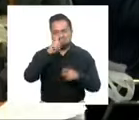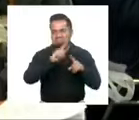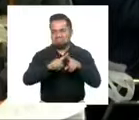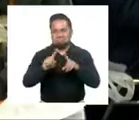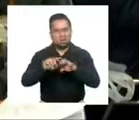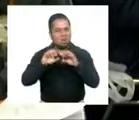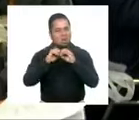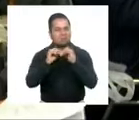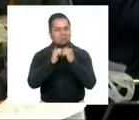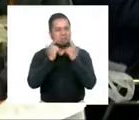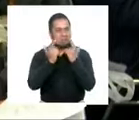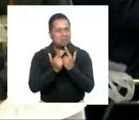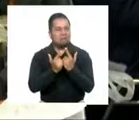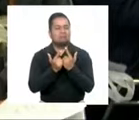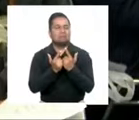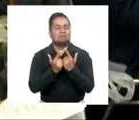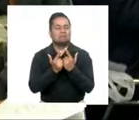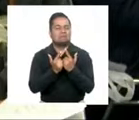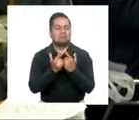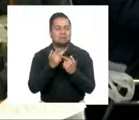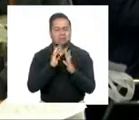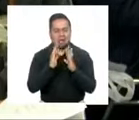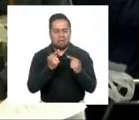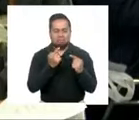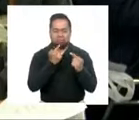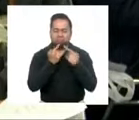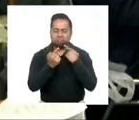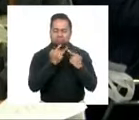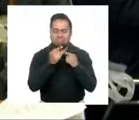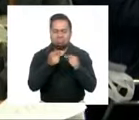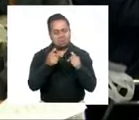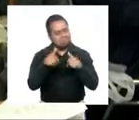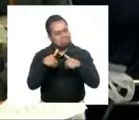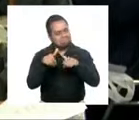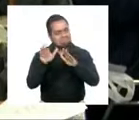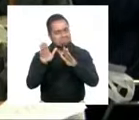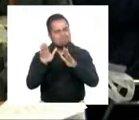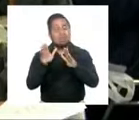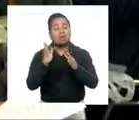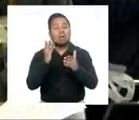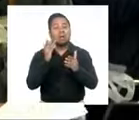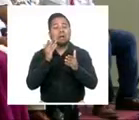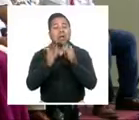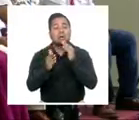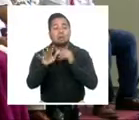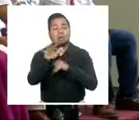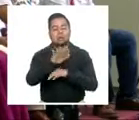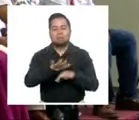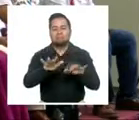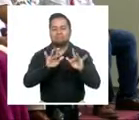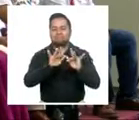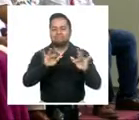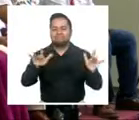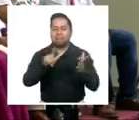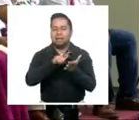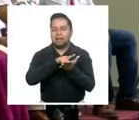organizaciones sociales. Hablamos con ellos, se retiraron y hoy está totalmente